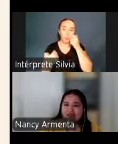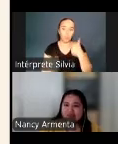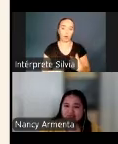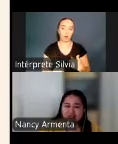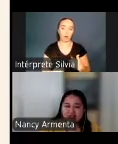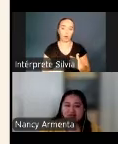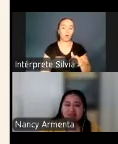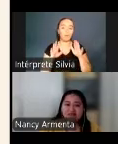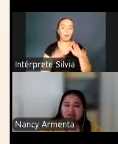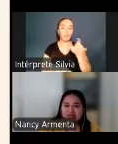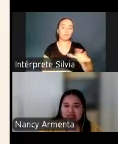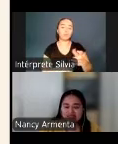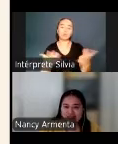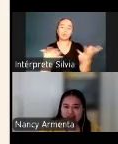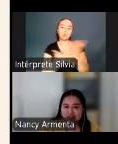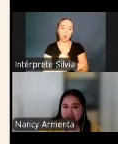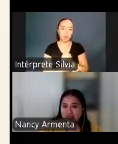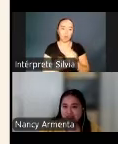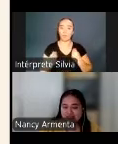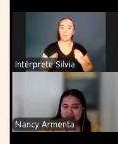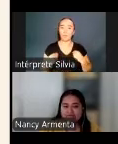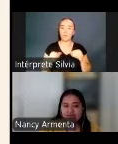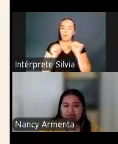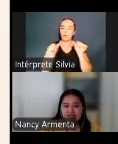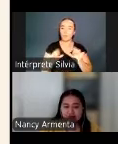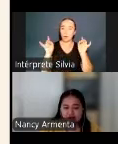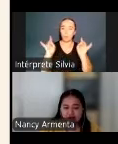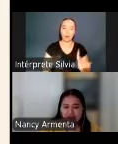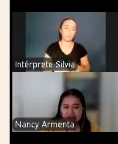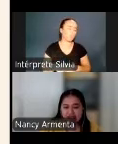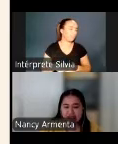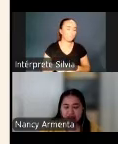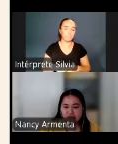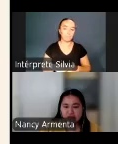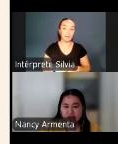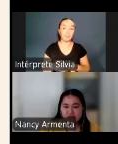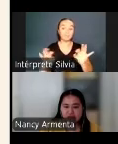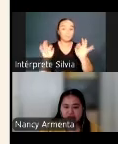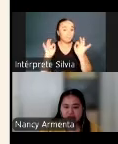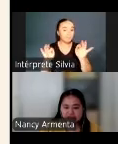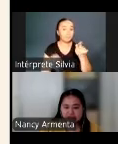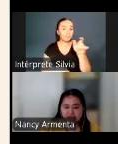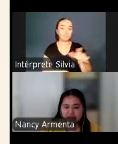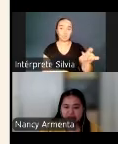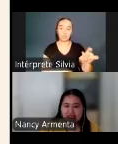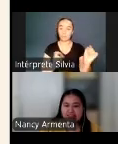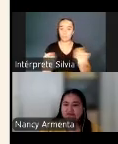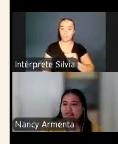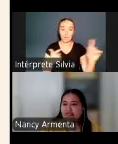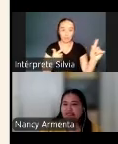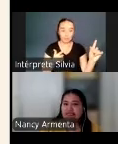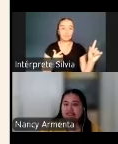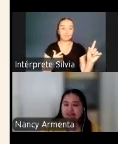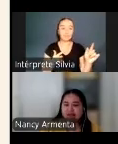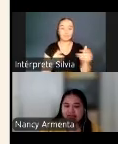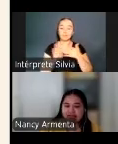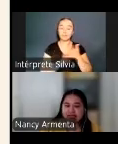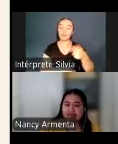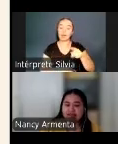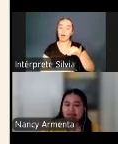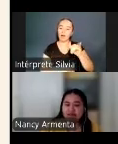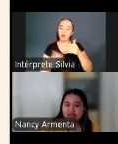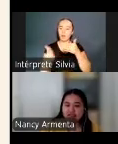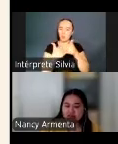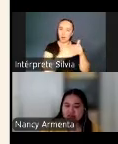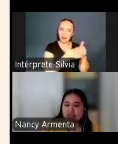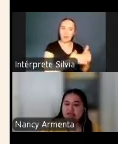no todas las personas lo experimentan de la misma manera. Particularmente en el caso de la población migrante, se enfrentan a ciertas barreras,